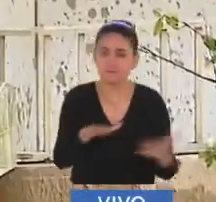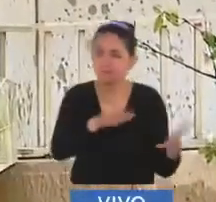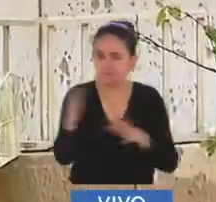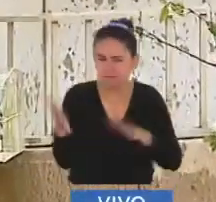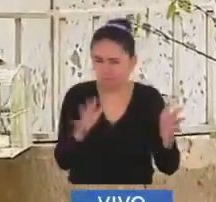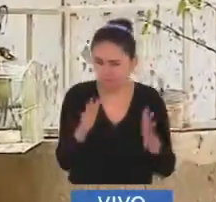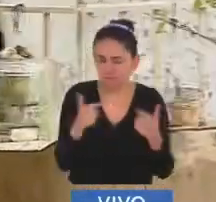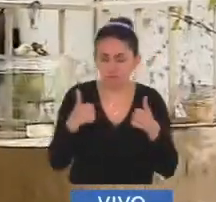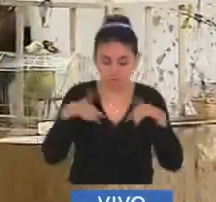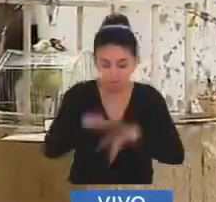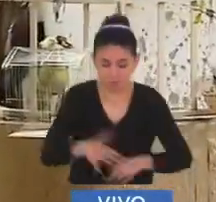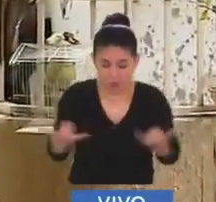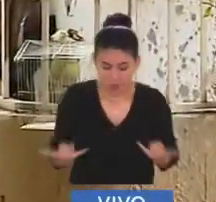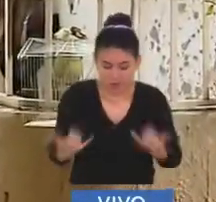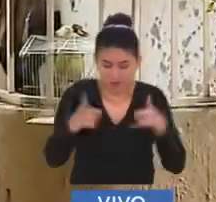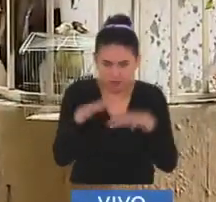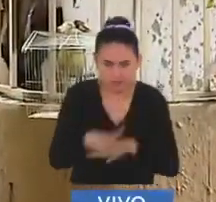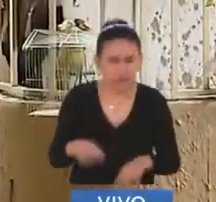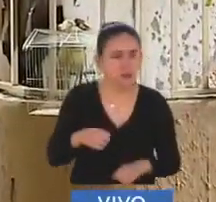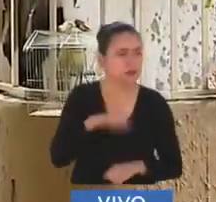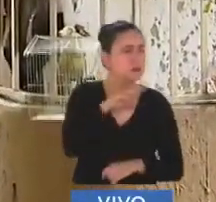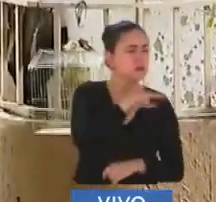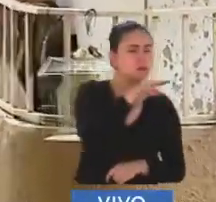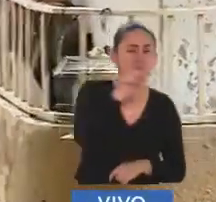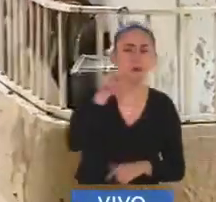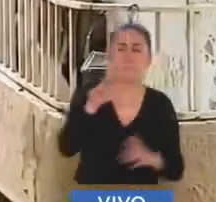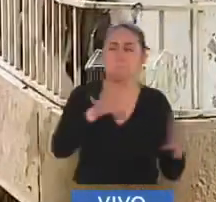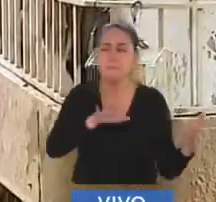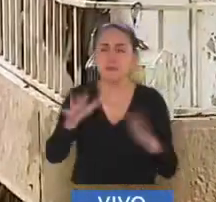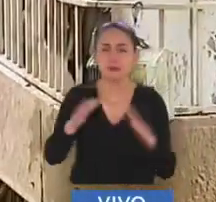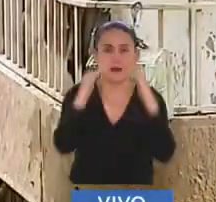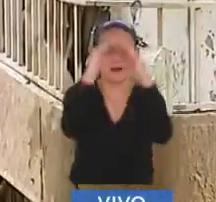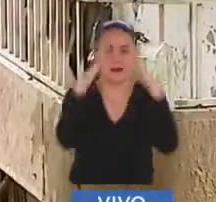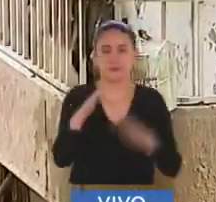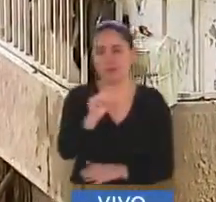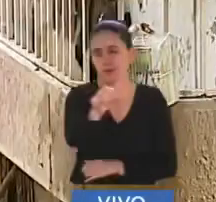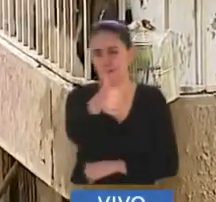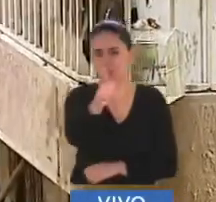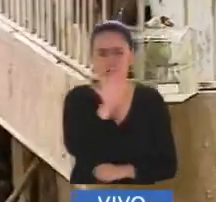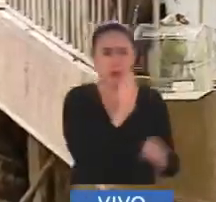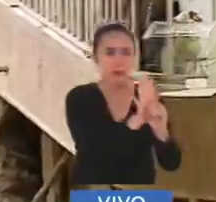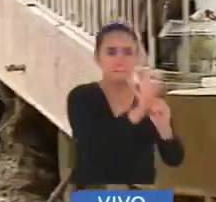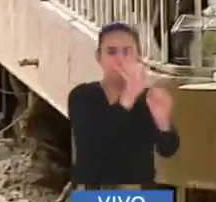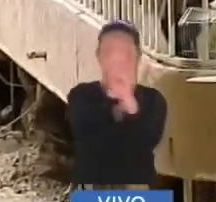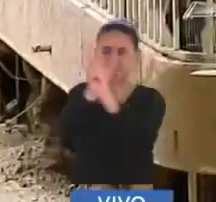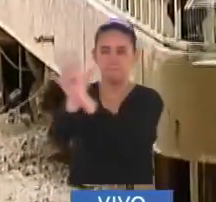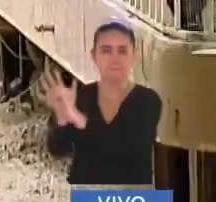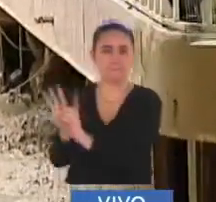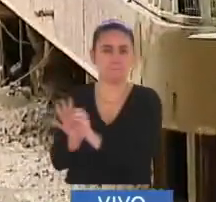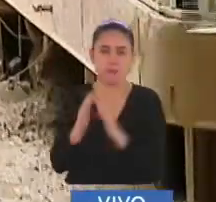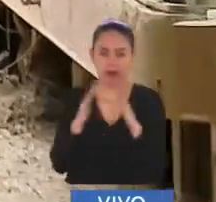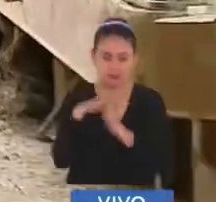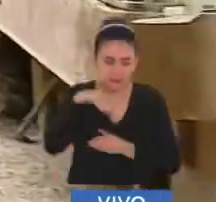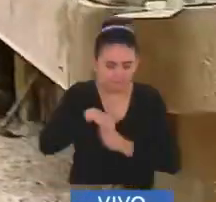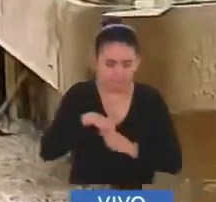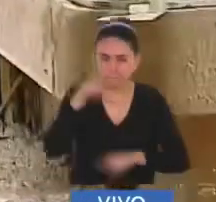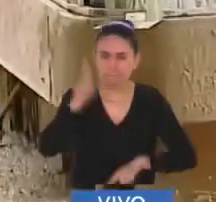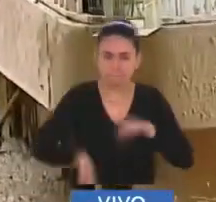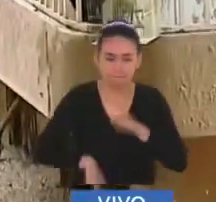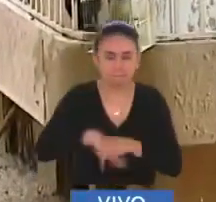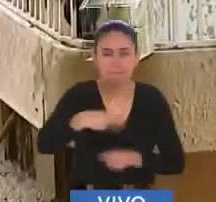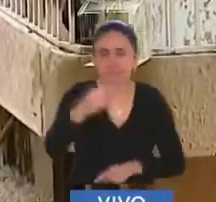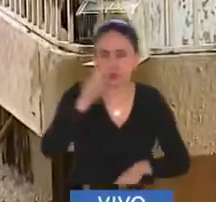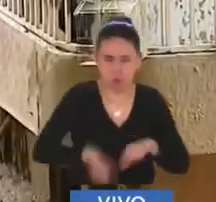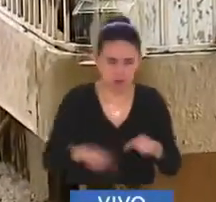nosotros en el punto en donde estamos, alcanzamos a ver aproximadamente 10 viviendas que tienen las personas en el interior adentro y